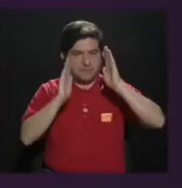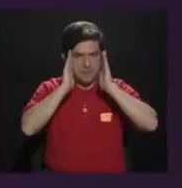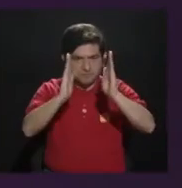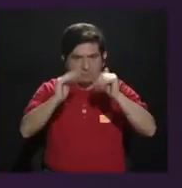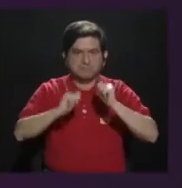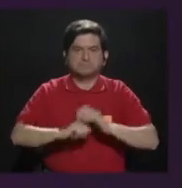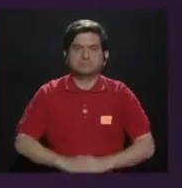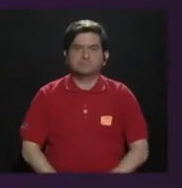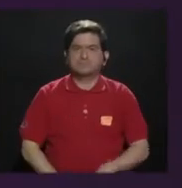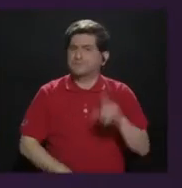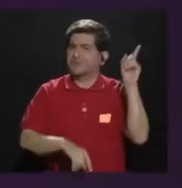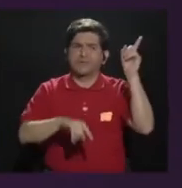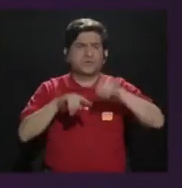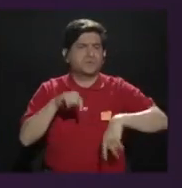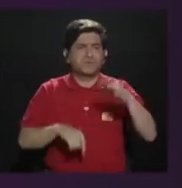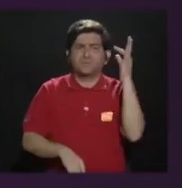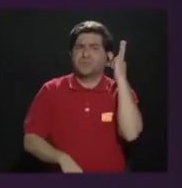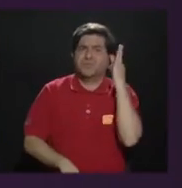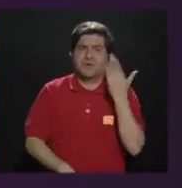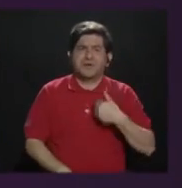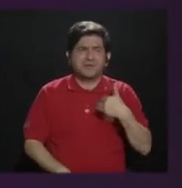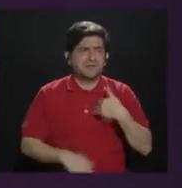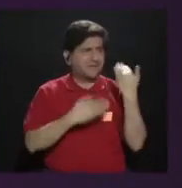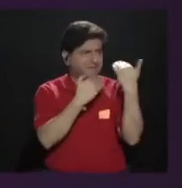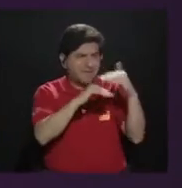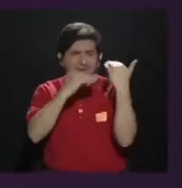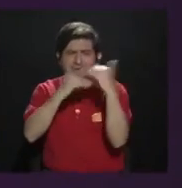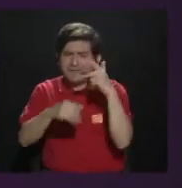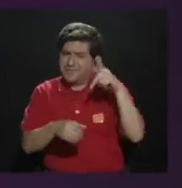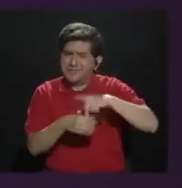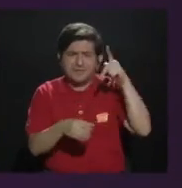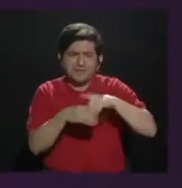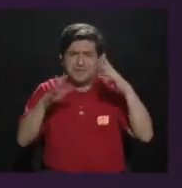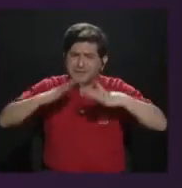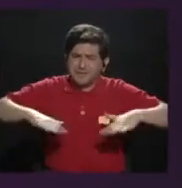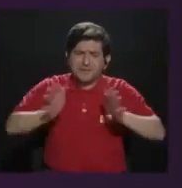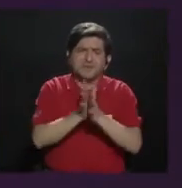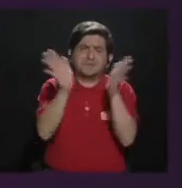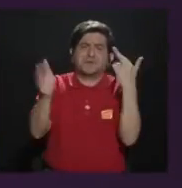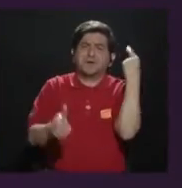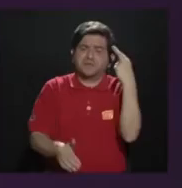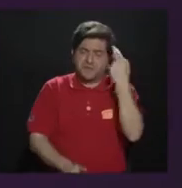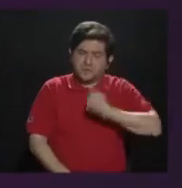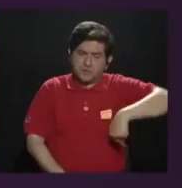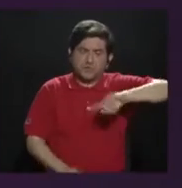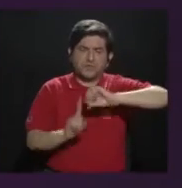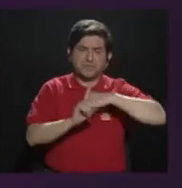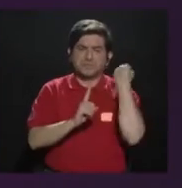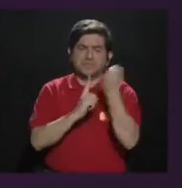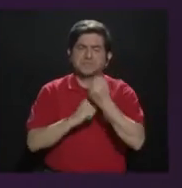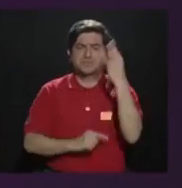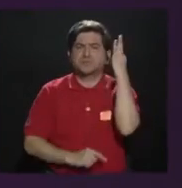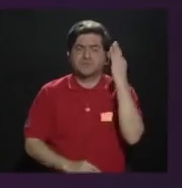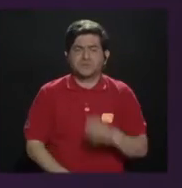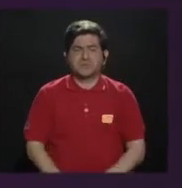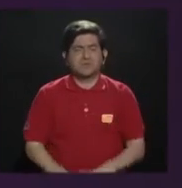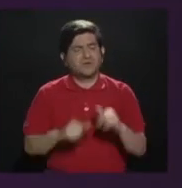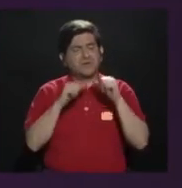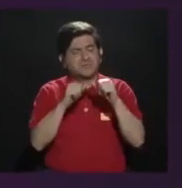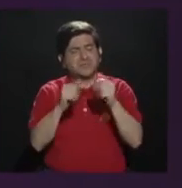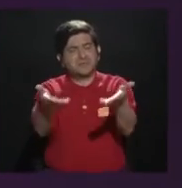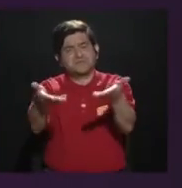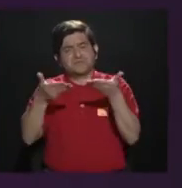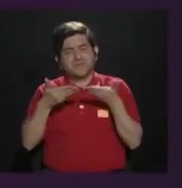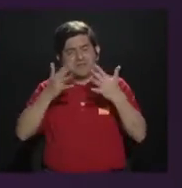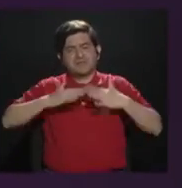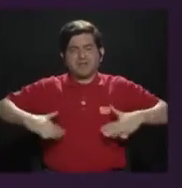porque no es posible que las mujeres tengamos límites para poder participar en los espacios públicos debido a nuestra condición de mujer, ¿no? A que se nos sigue reservando